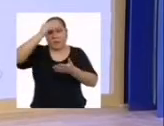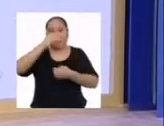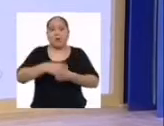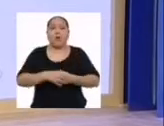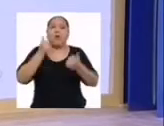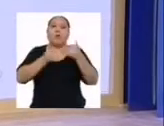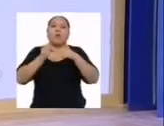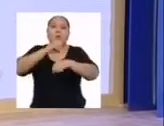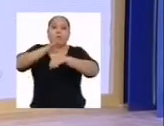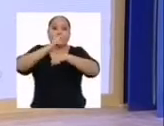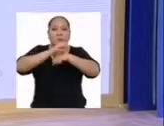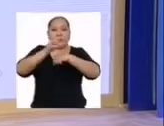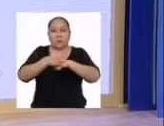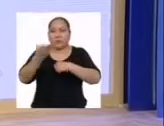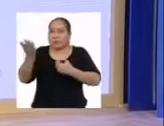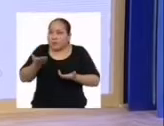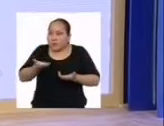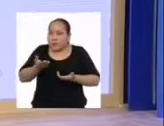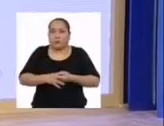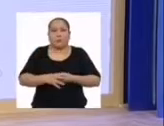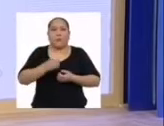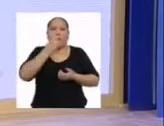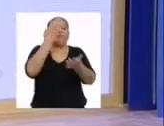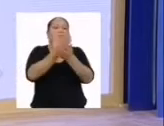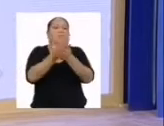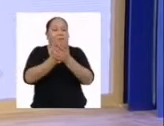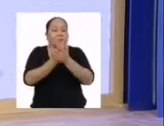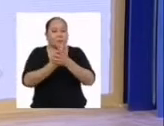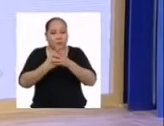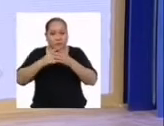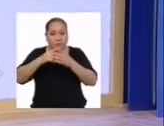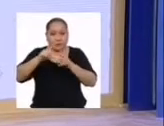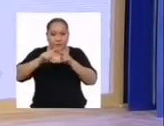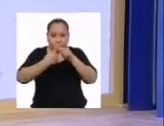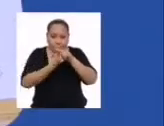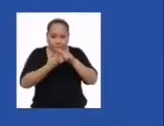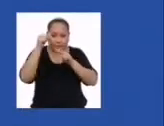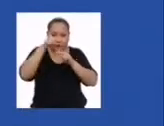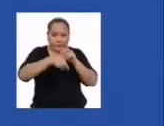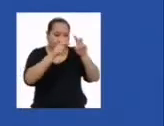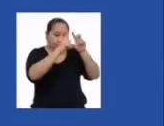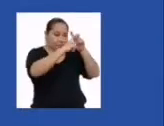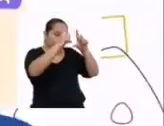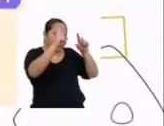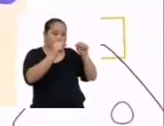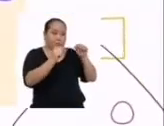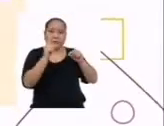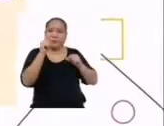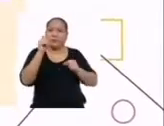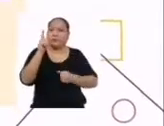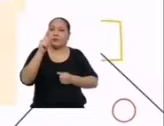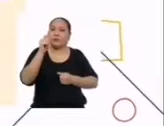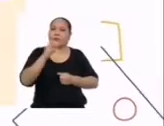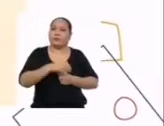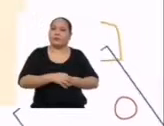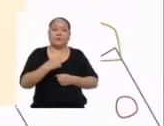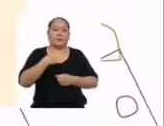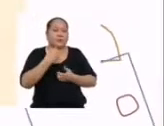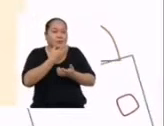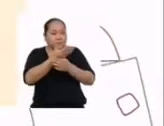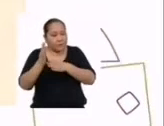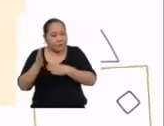consejos tiene para hacer una muy buena introducción para nuestros textos expositivos? Te comparto mis